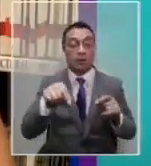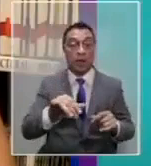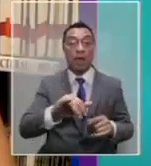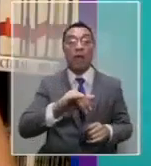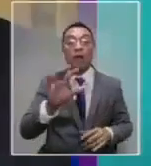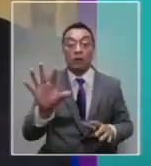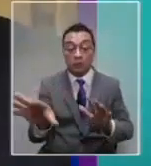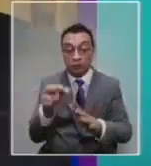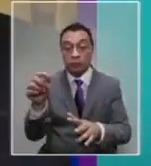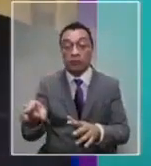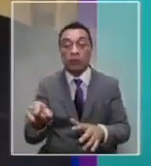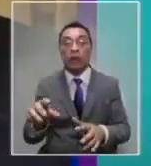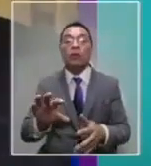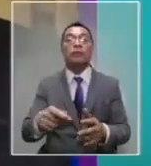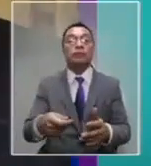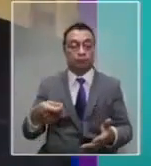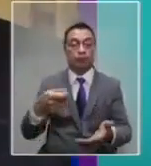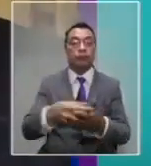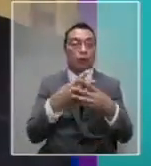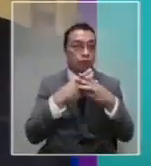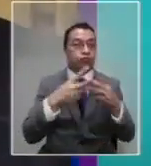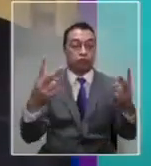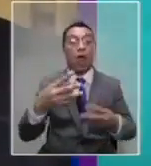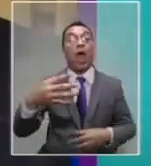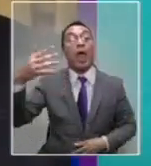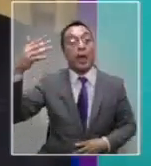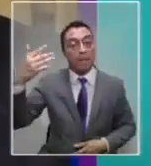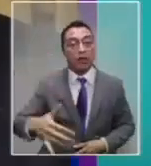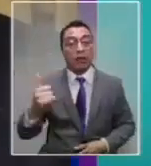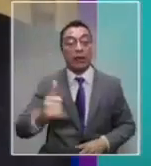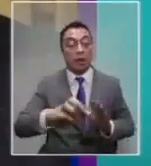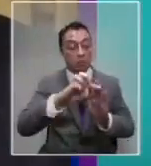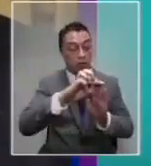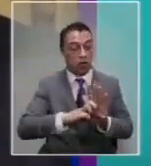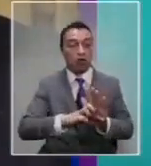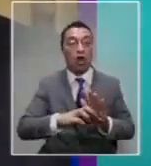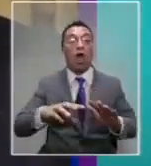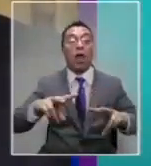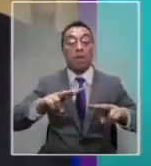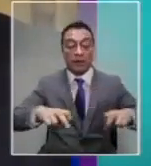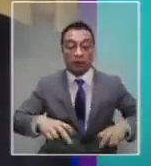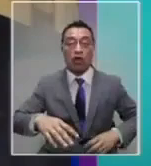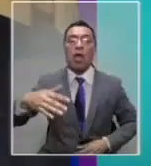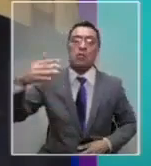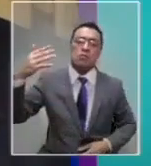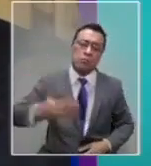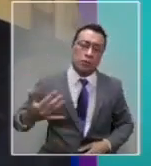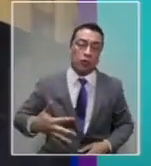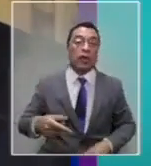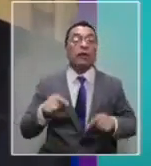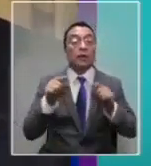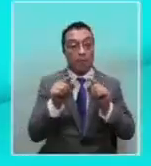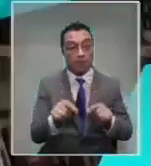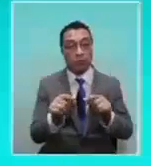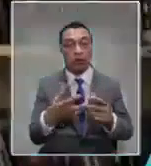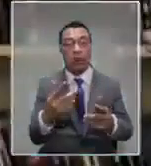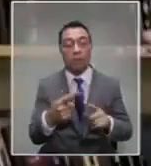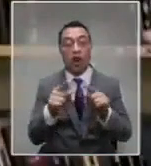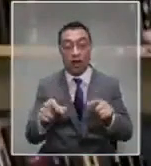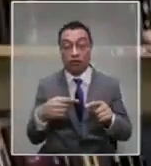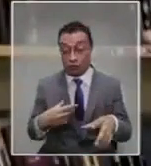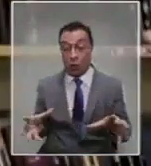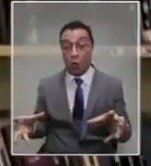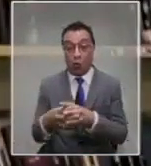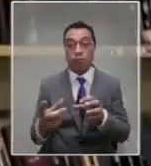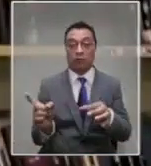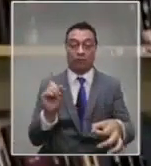se traduce en publicaciones de gran impacto y proyectos de investigación también de alto impacto. Entonces, por lo tanto,